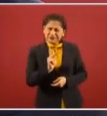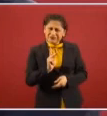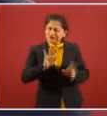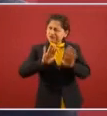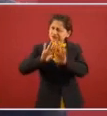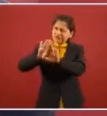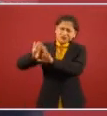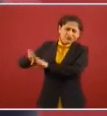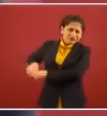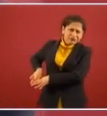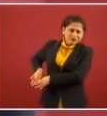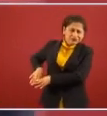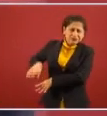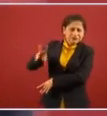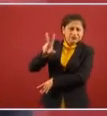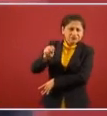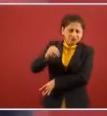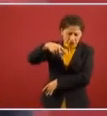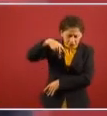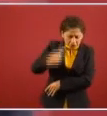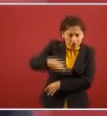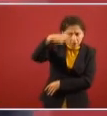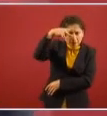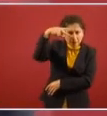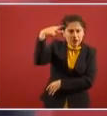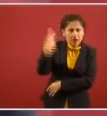México está viviendo un proceso de transformación